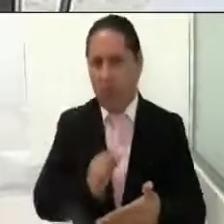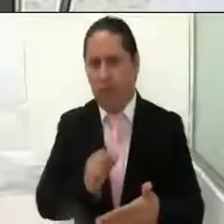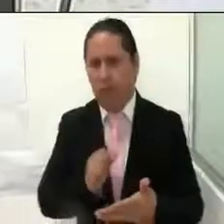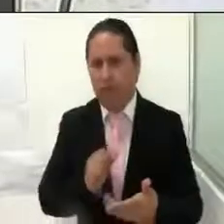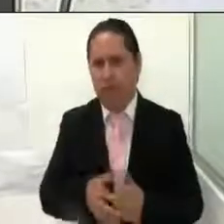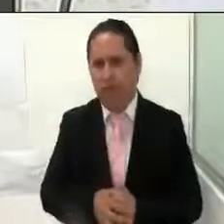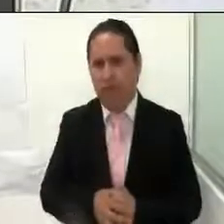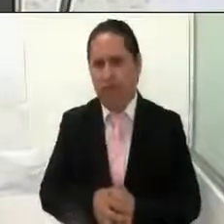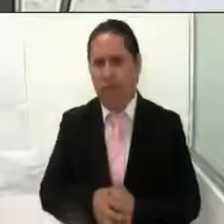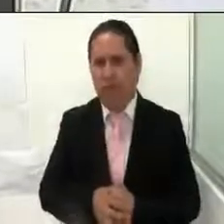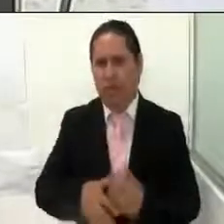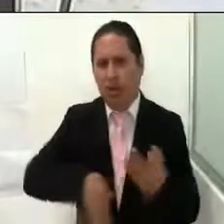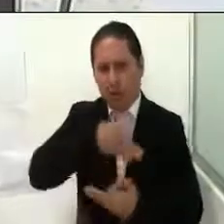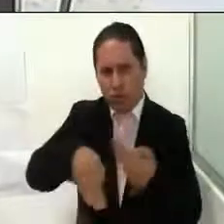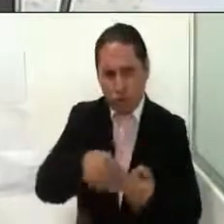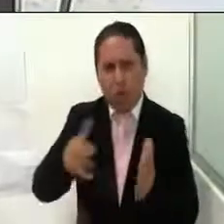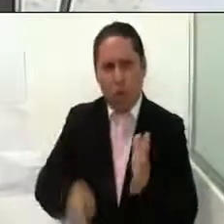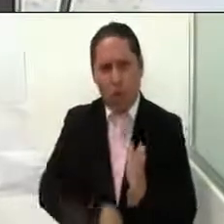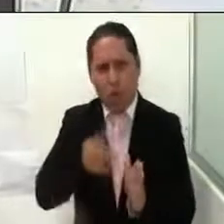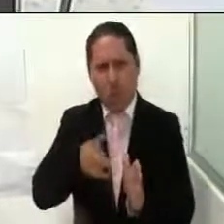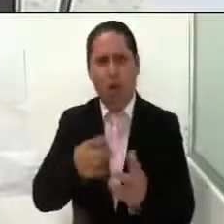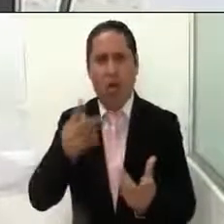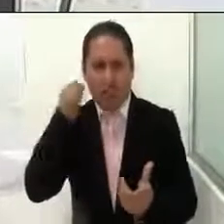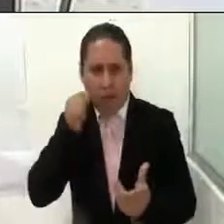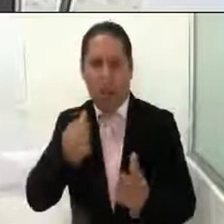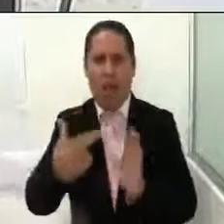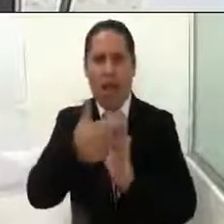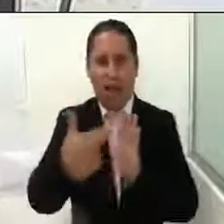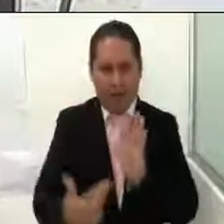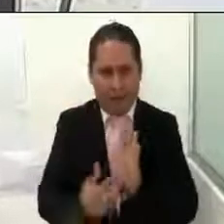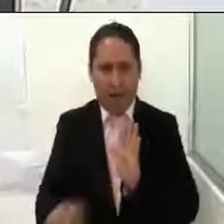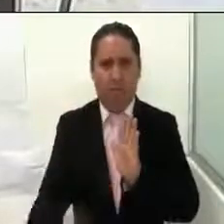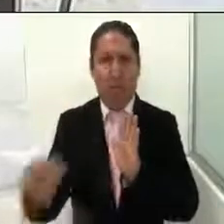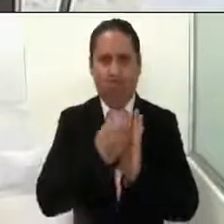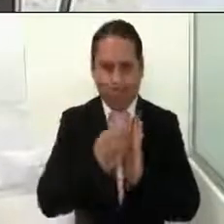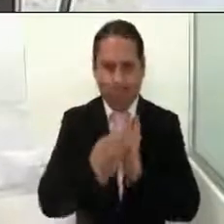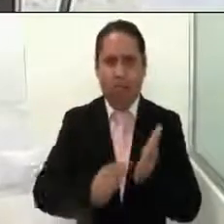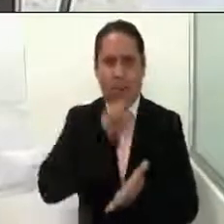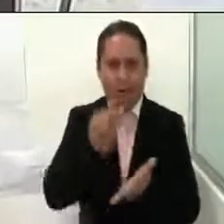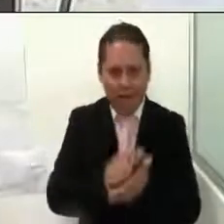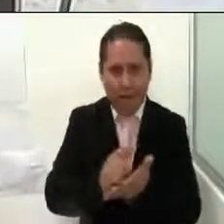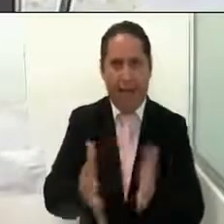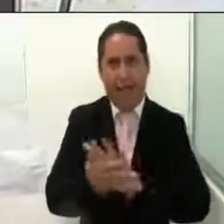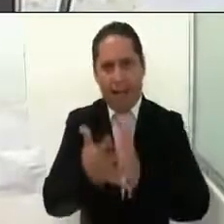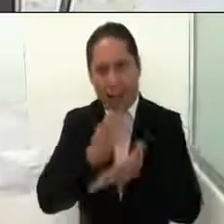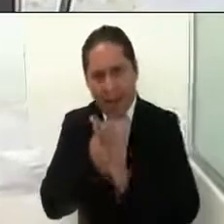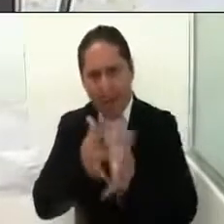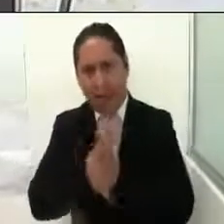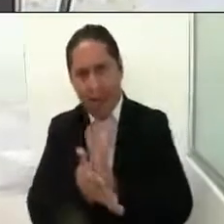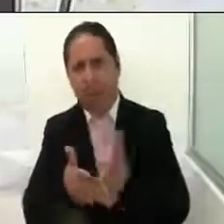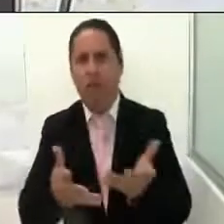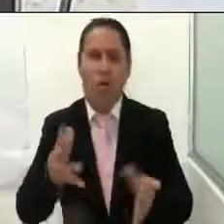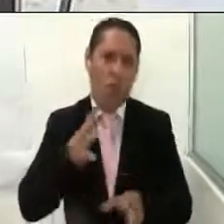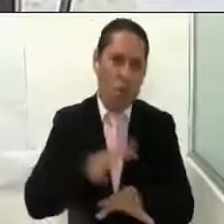toda vez que el cúmulo de reformas adiciones y derogaciones de que será objeto